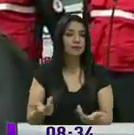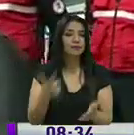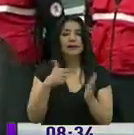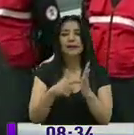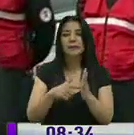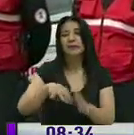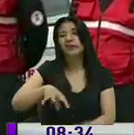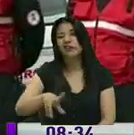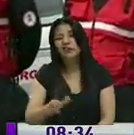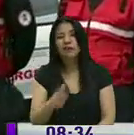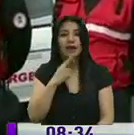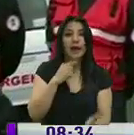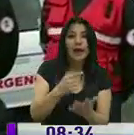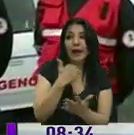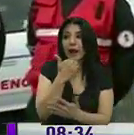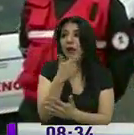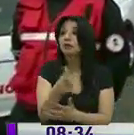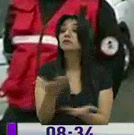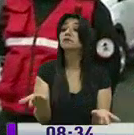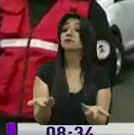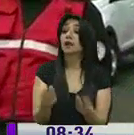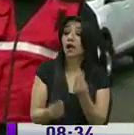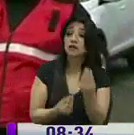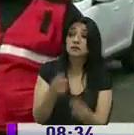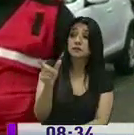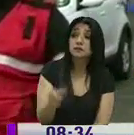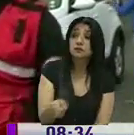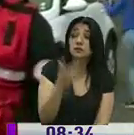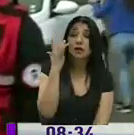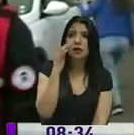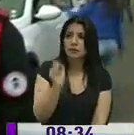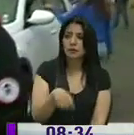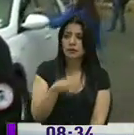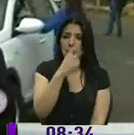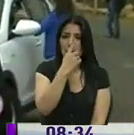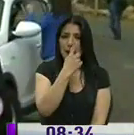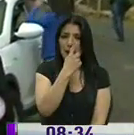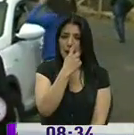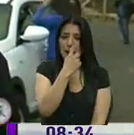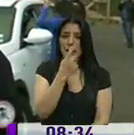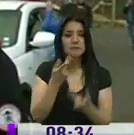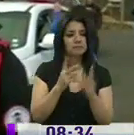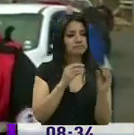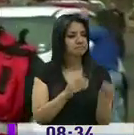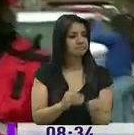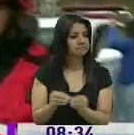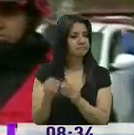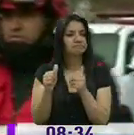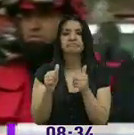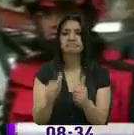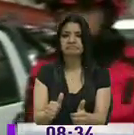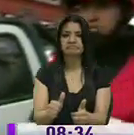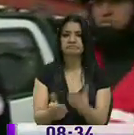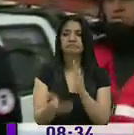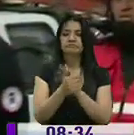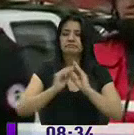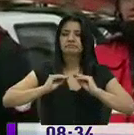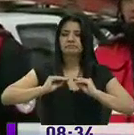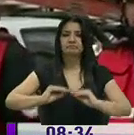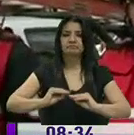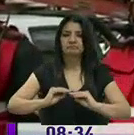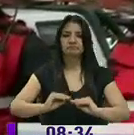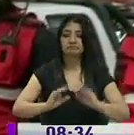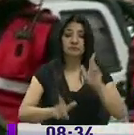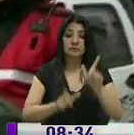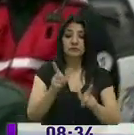personas que no justifican su permanencia que en el lugar y esto pues más que todo organizadamente y con capacitación previa la